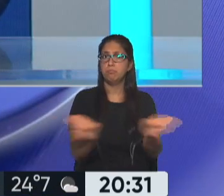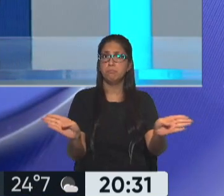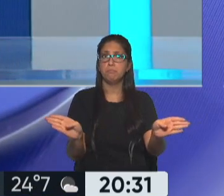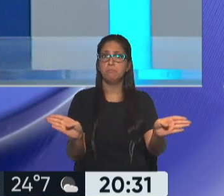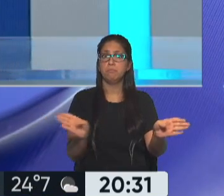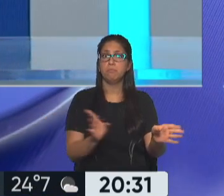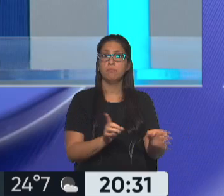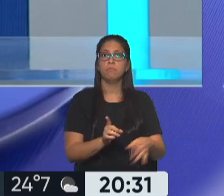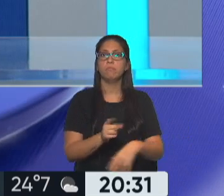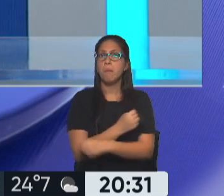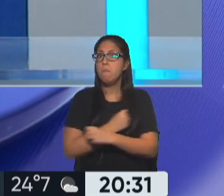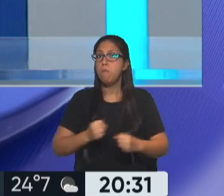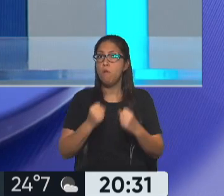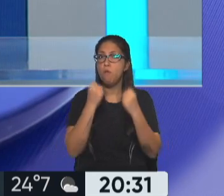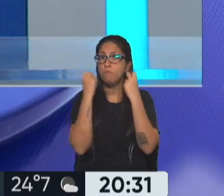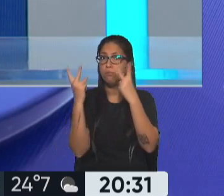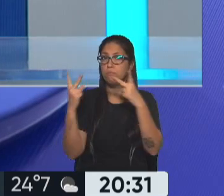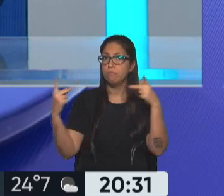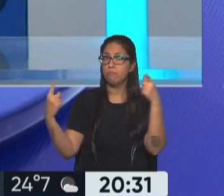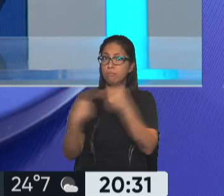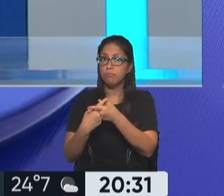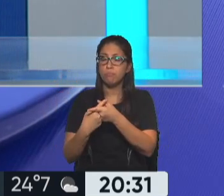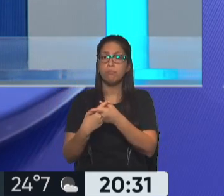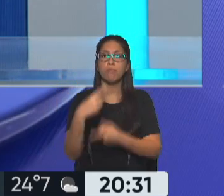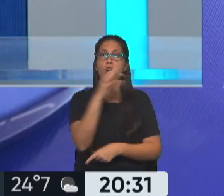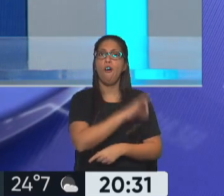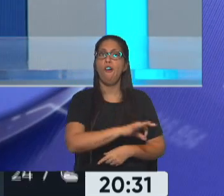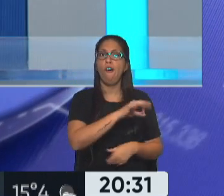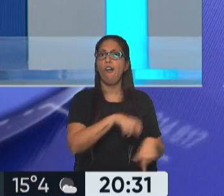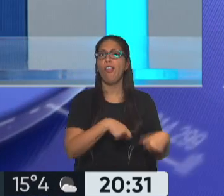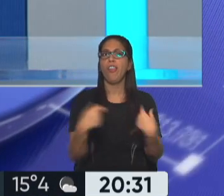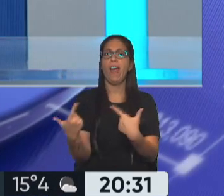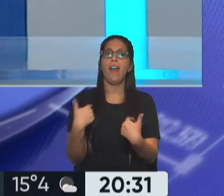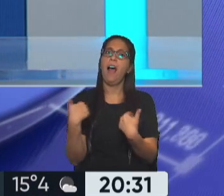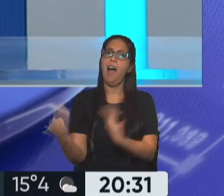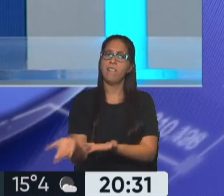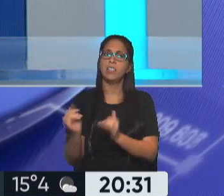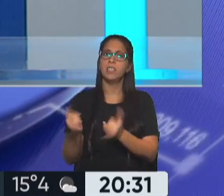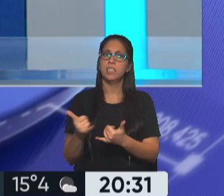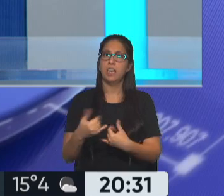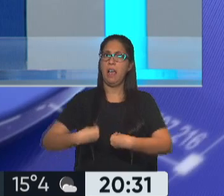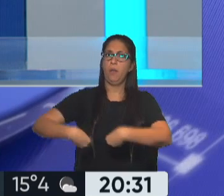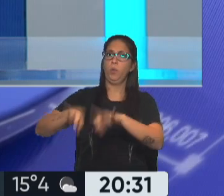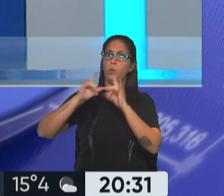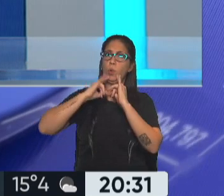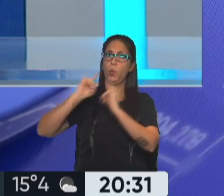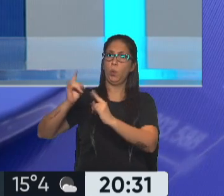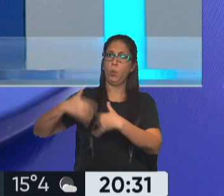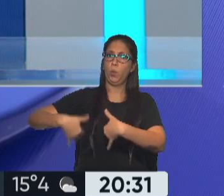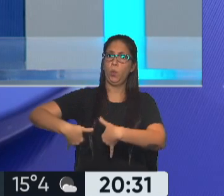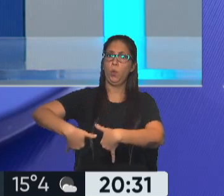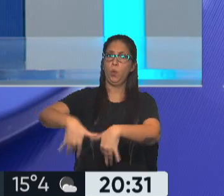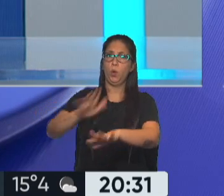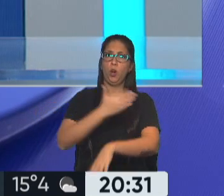en la rueda, de la confrontación, el freno, o en realidad Claro. darle un cierto aval, un cierto aire, para dejar que